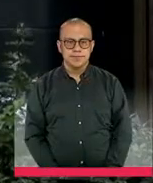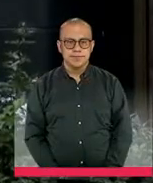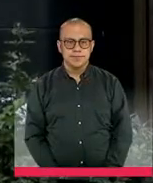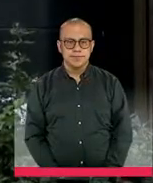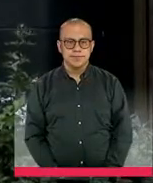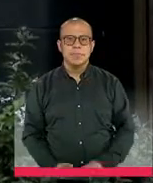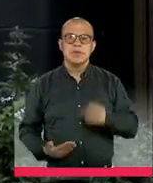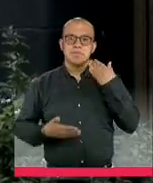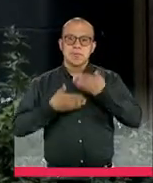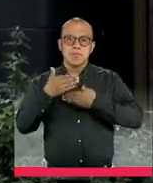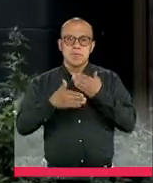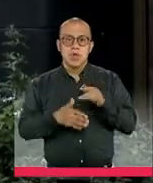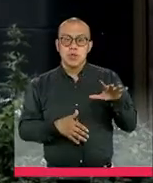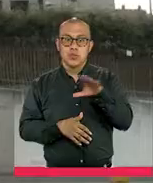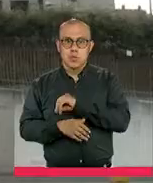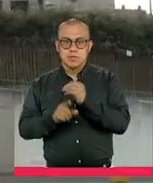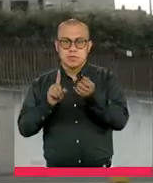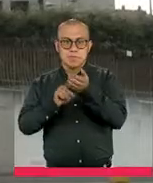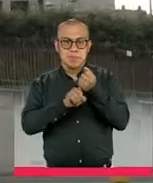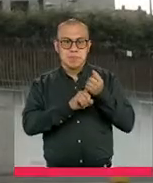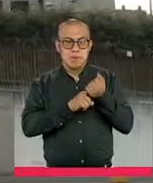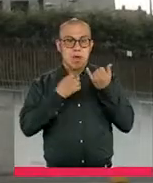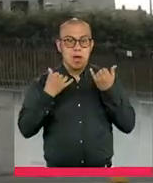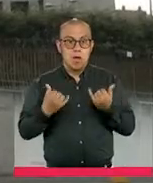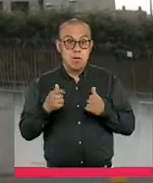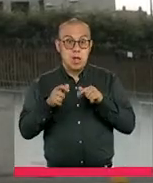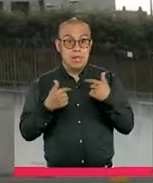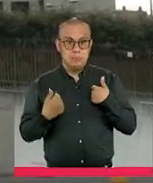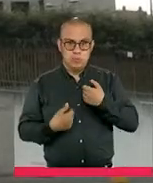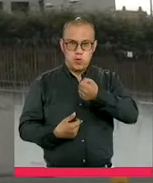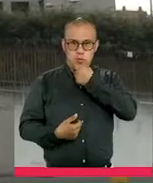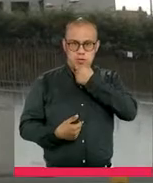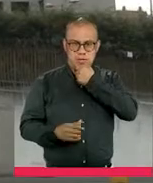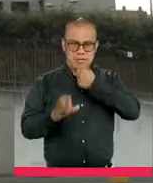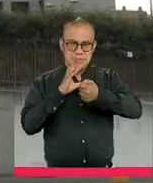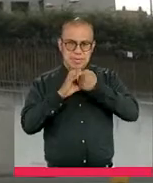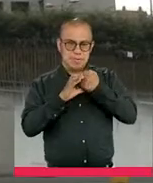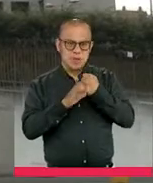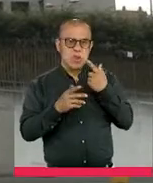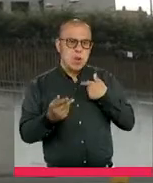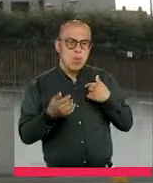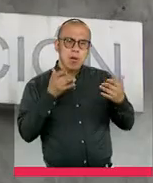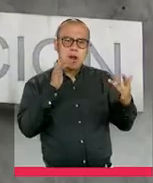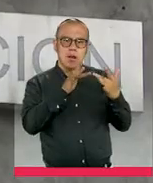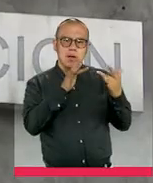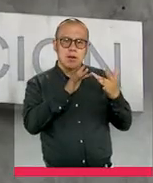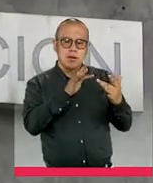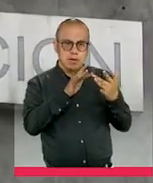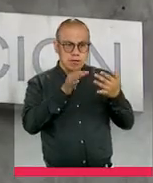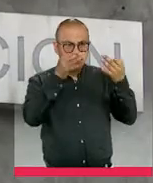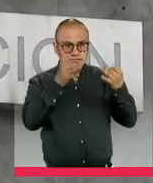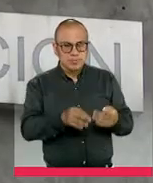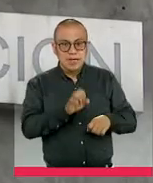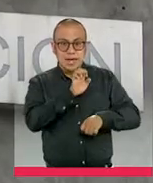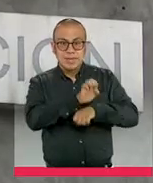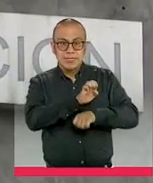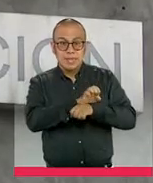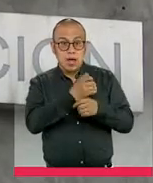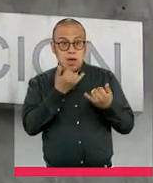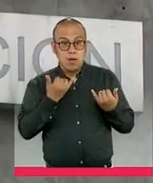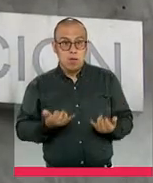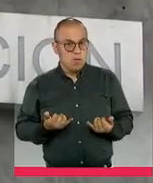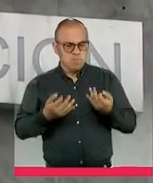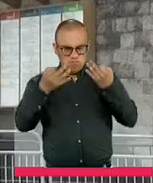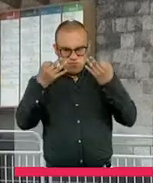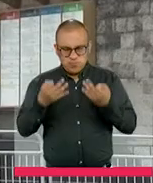fueron halladas todas estas personas. No obstante, Noticias Capital se comunicó con la Personería de Bogotá y la entidad insiste en que hasta hoy no